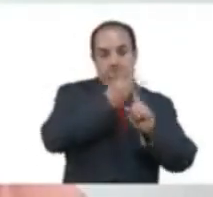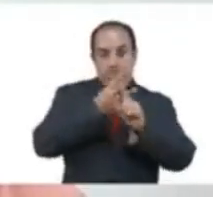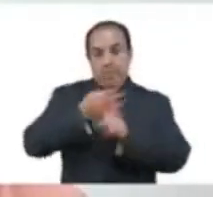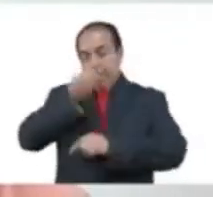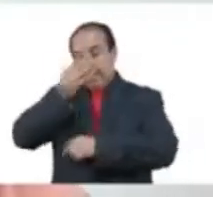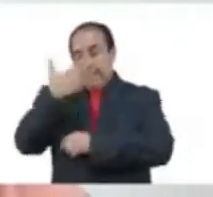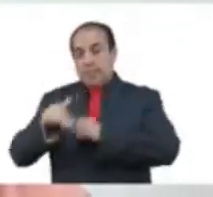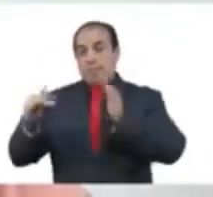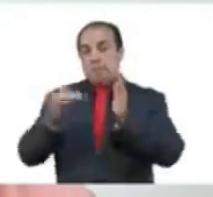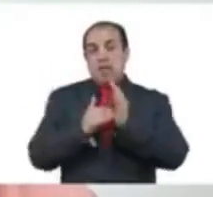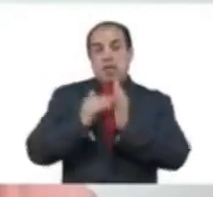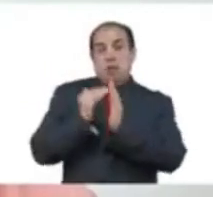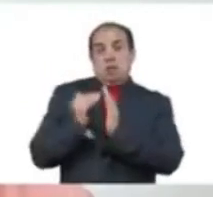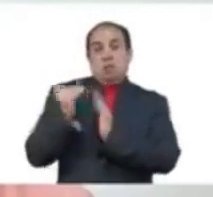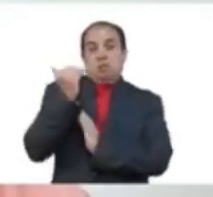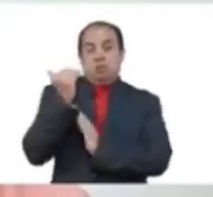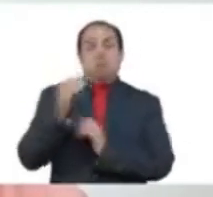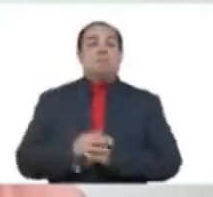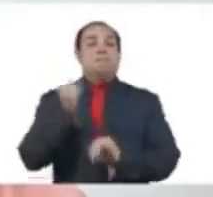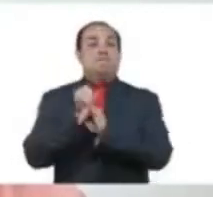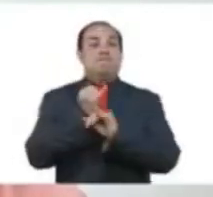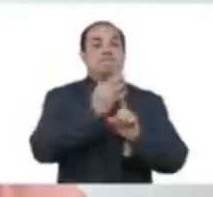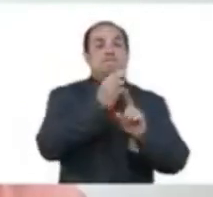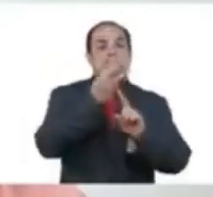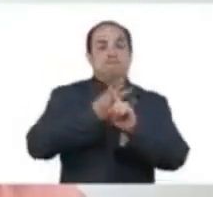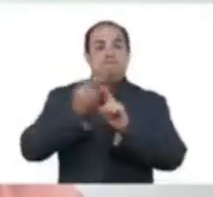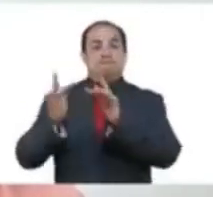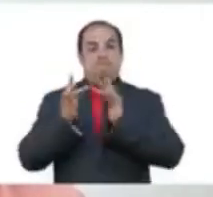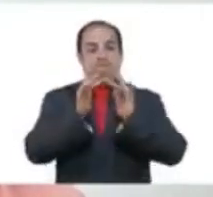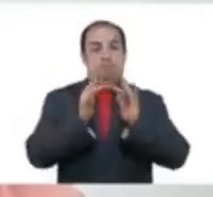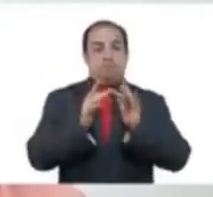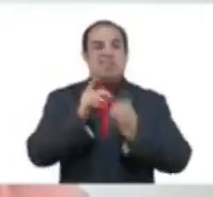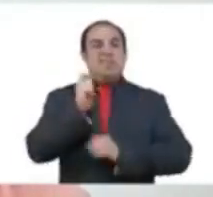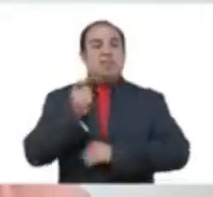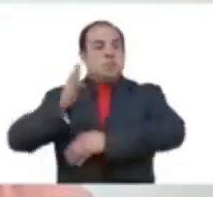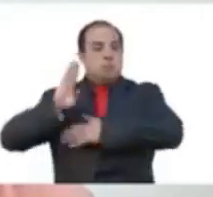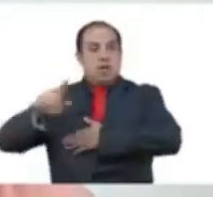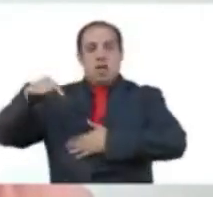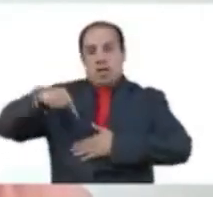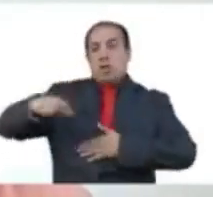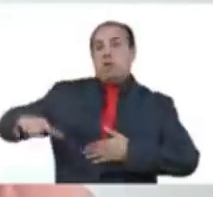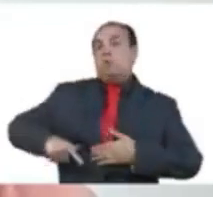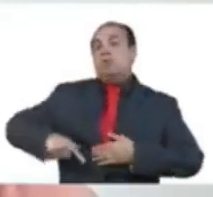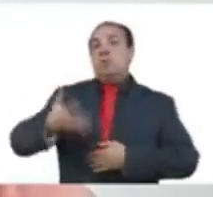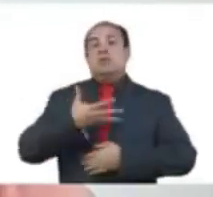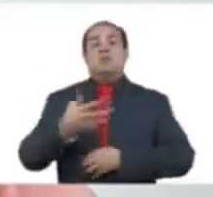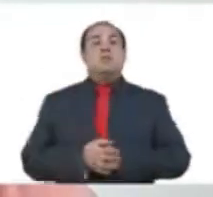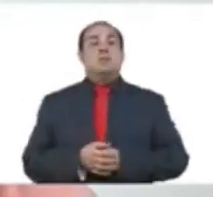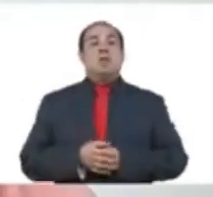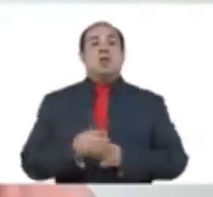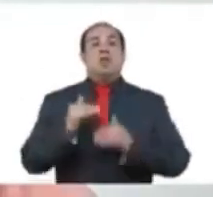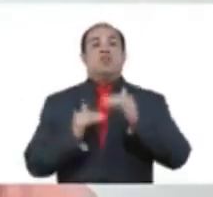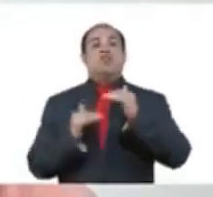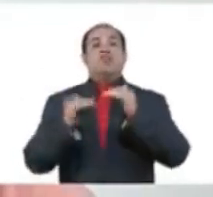y eso pues habla del compromiso que se tiene en este gobierno pues para reducir